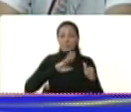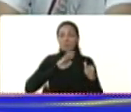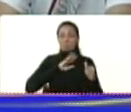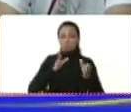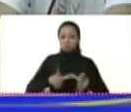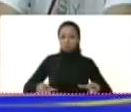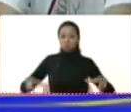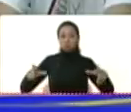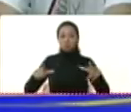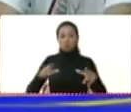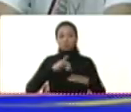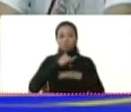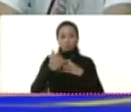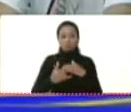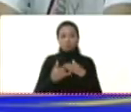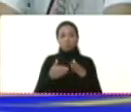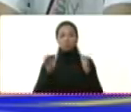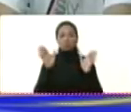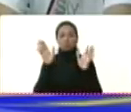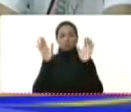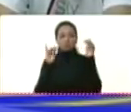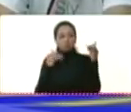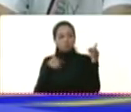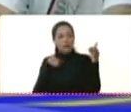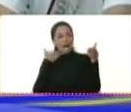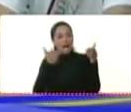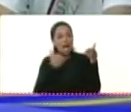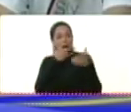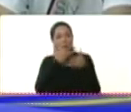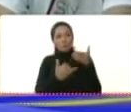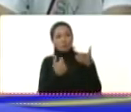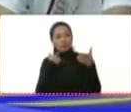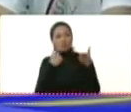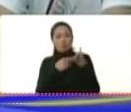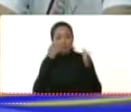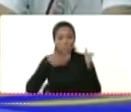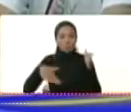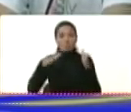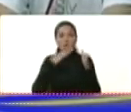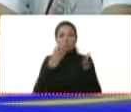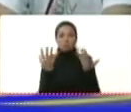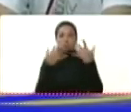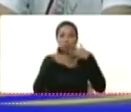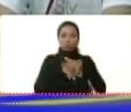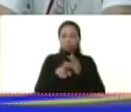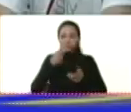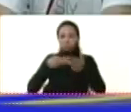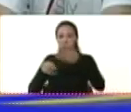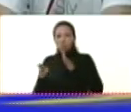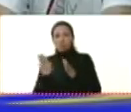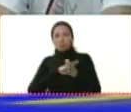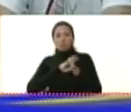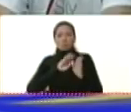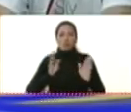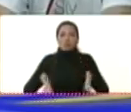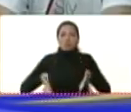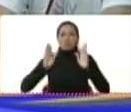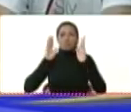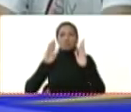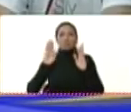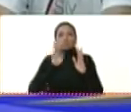entregarle el proyecto, aquí está tu maqueta y tu proyecto. Y que el pueblo se involucre en la construcción de su edificio, de